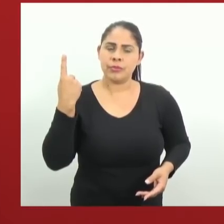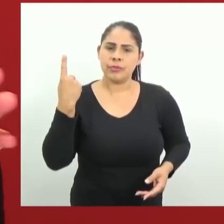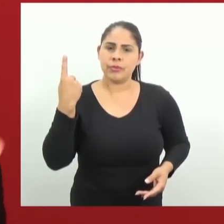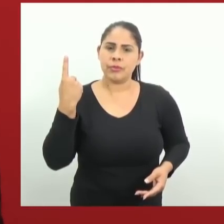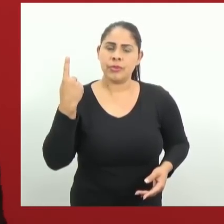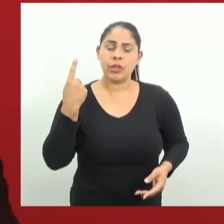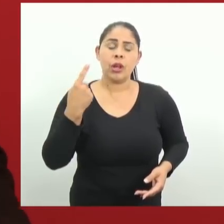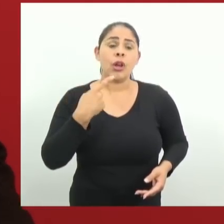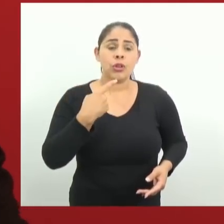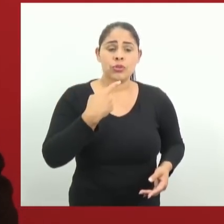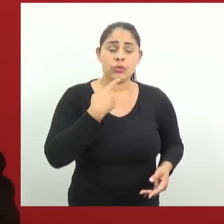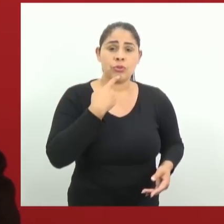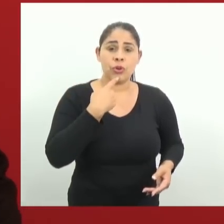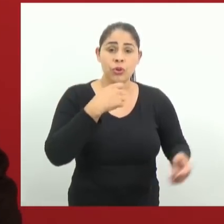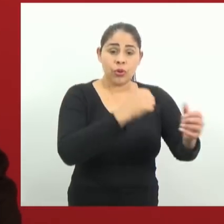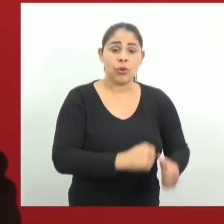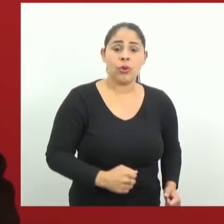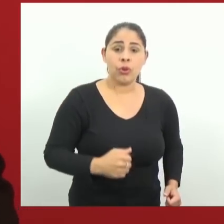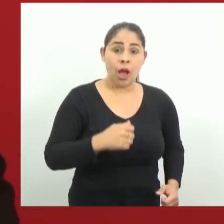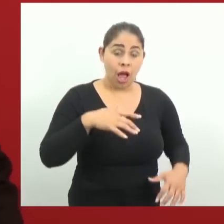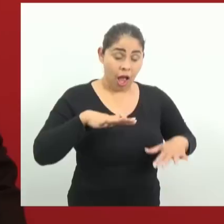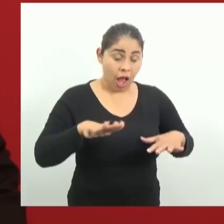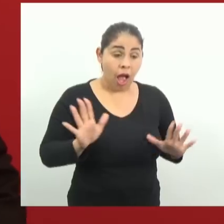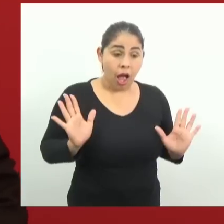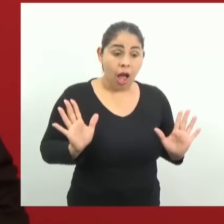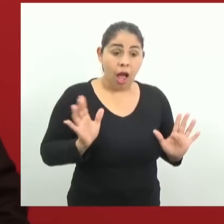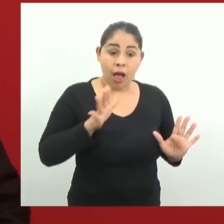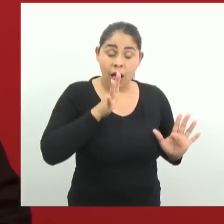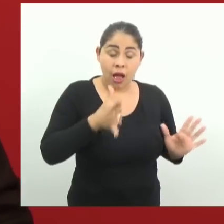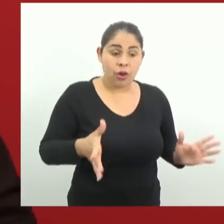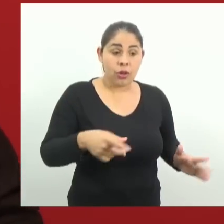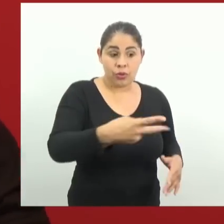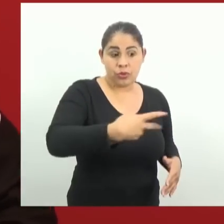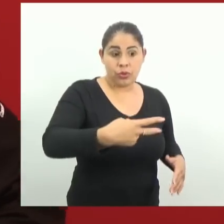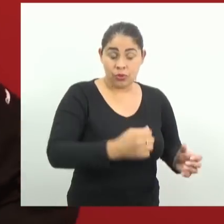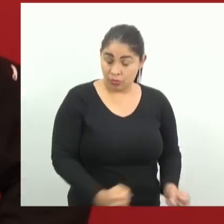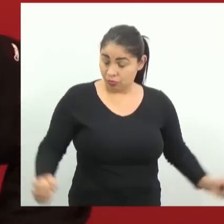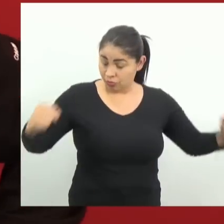voy a hacer un trato con vosotros. Vamos a hacer una cosa.